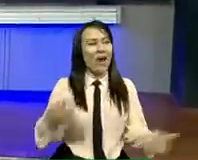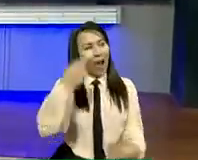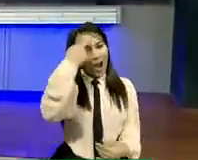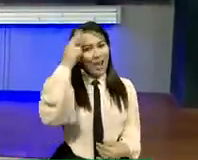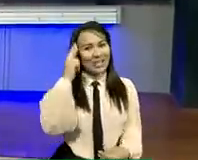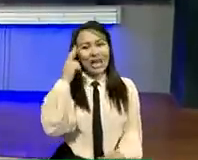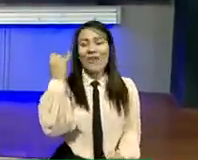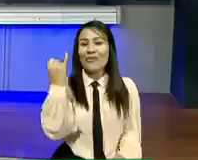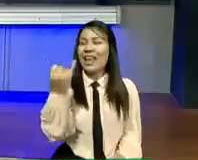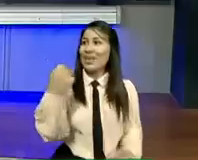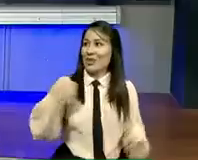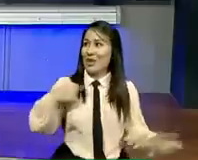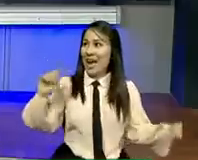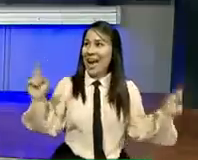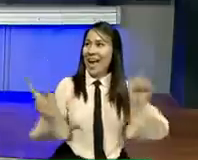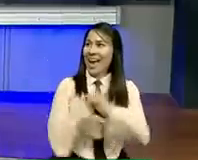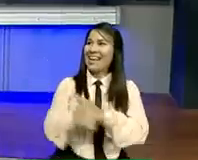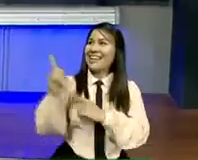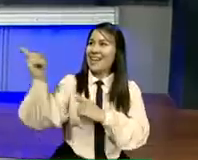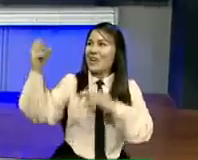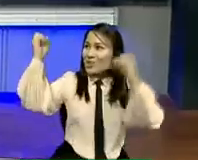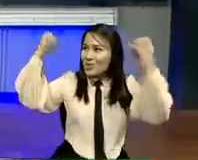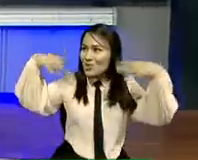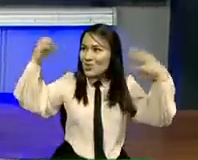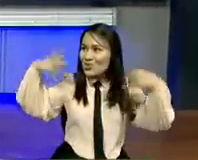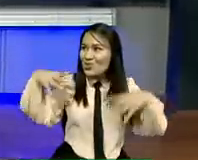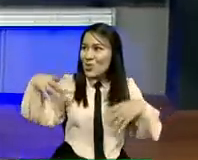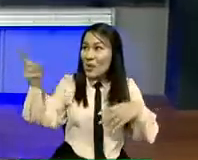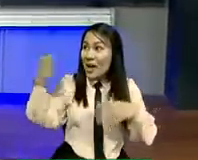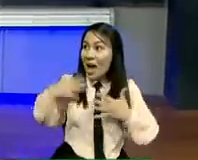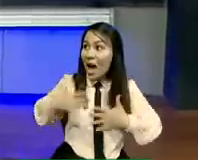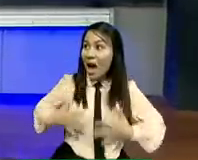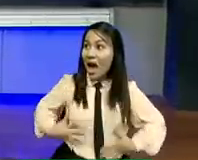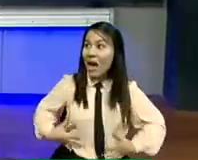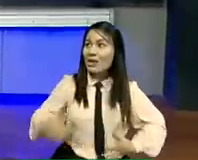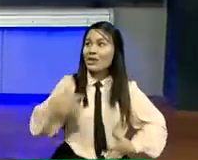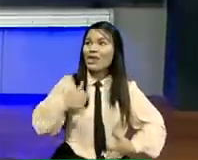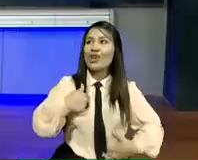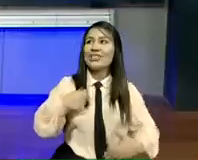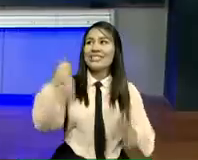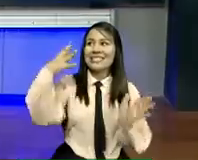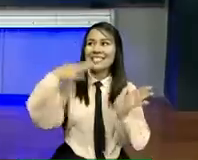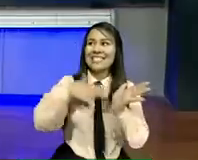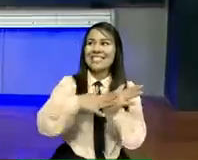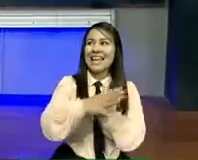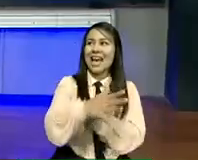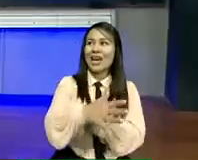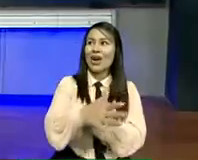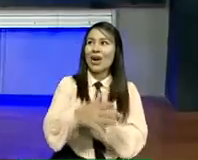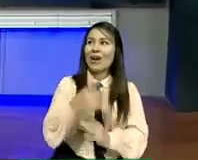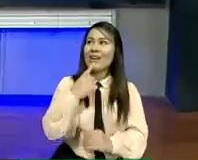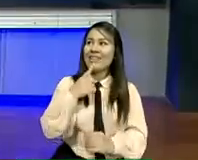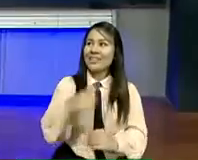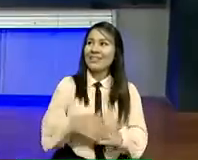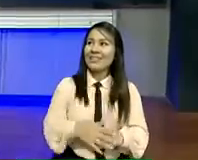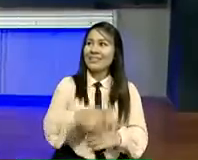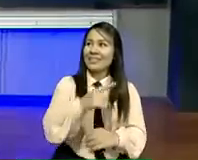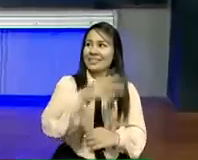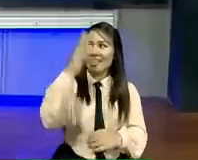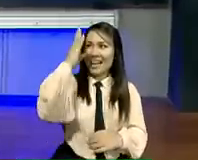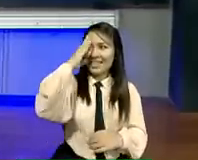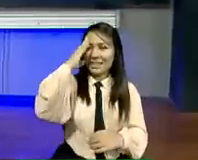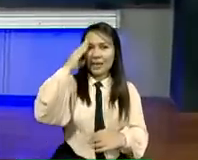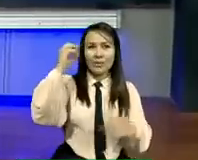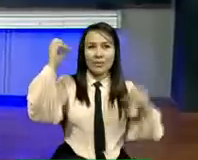No sé en qué cuerpo, claro. Pues no. Ya que usted está húmedo, yo aquí estamos secos nosotros, porque lógicamente estamos en el estudio. Pero eso es cosa, licenciado, porque usted sabe mucho de